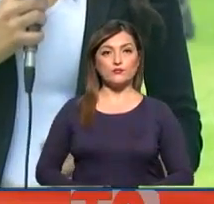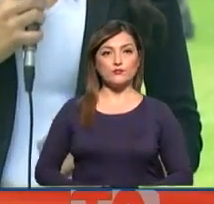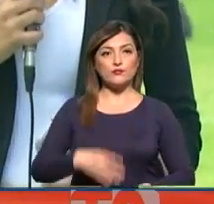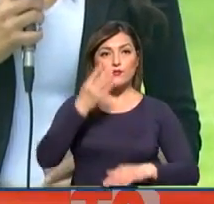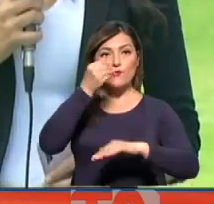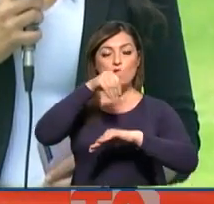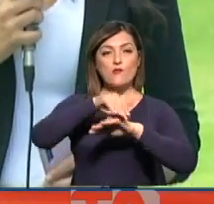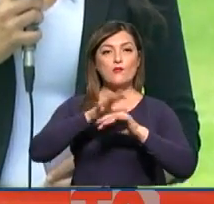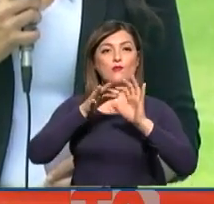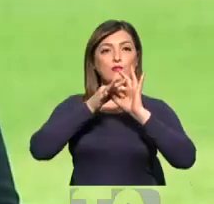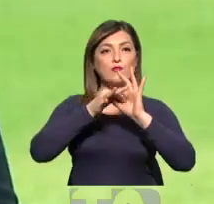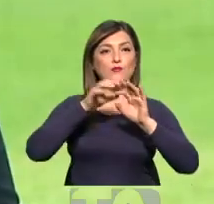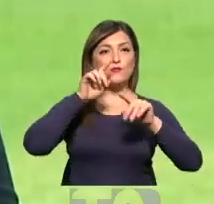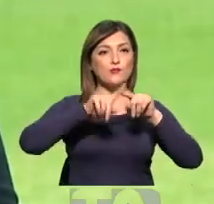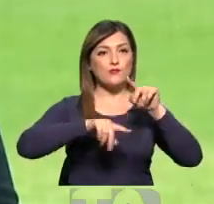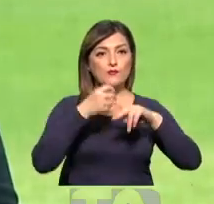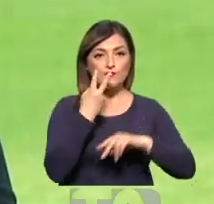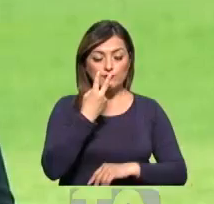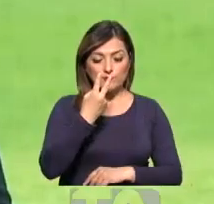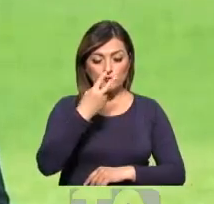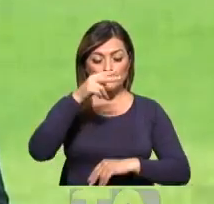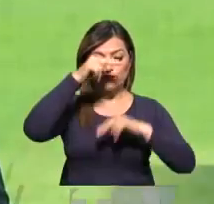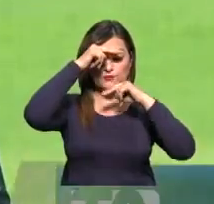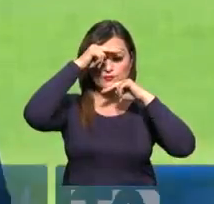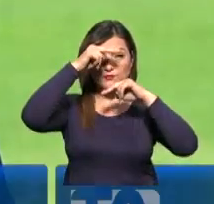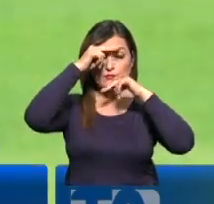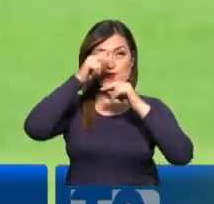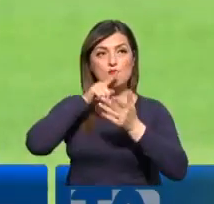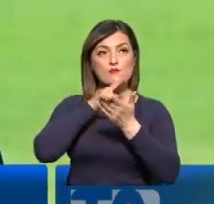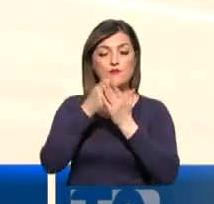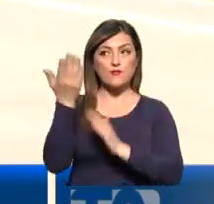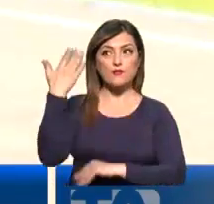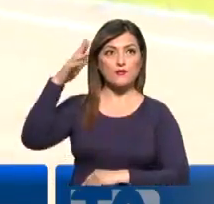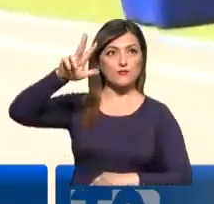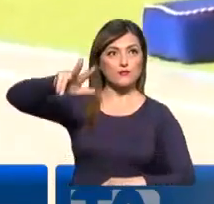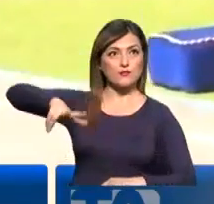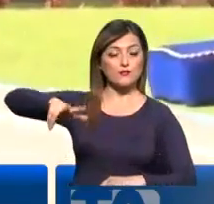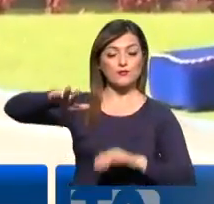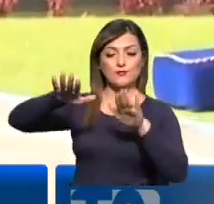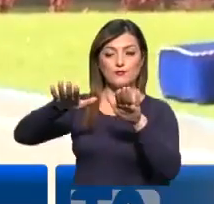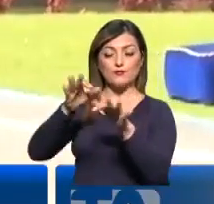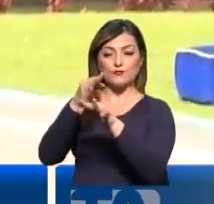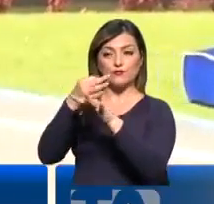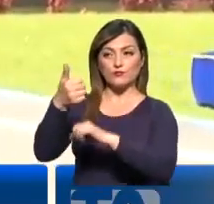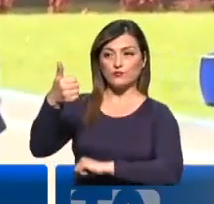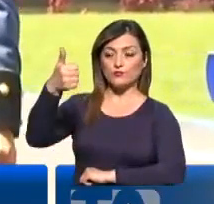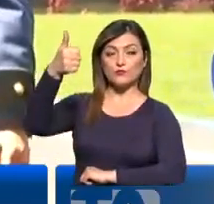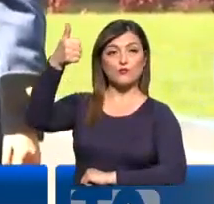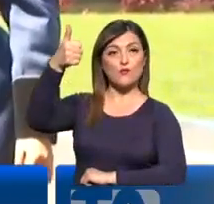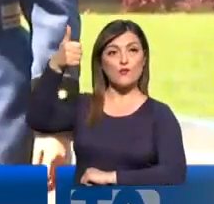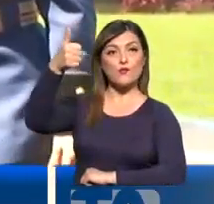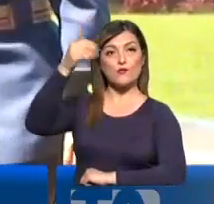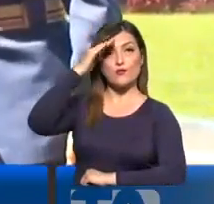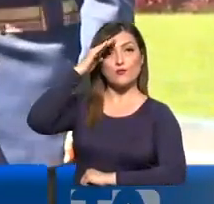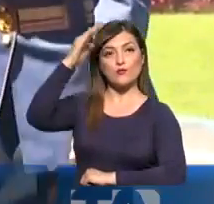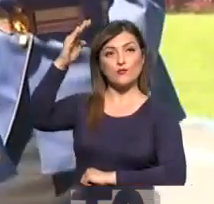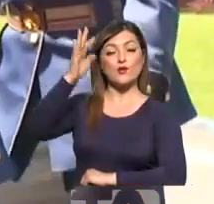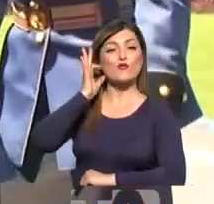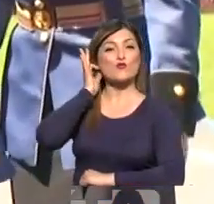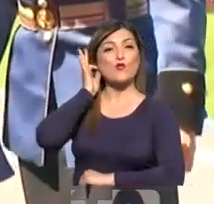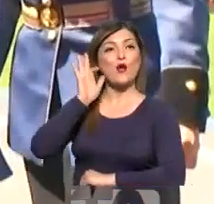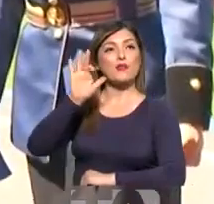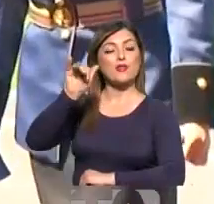Buenas tardes, compañeras, amigos televidentes. Así es, luego de casi tres meses de permanecer en funciones, la comandante general de la policía, Tania